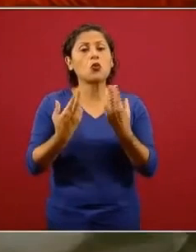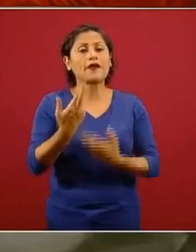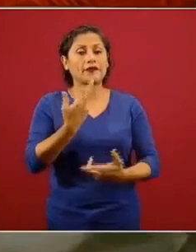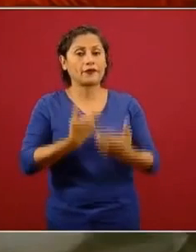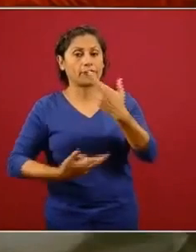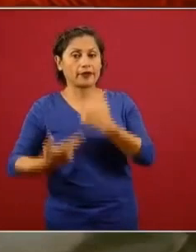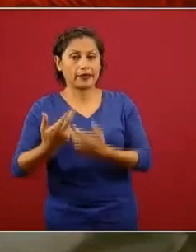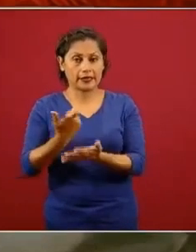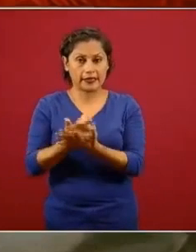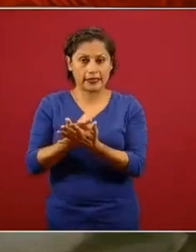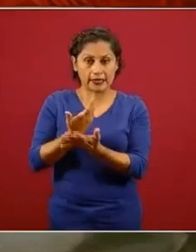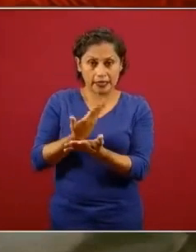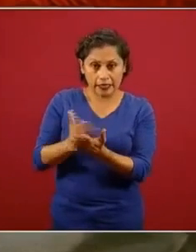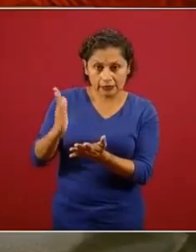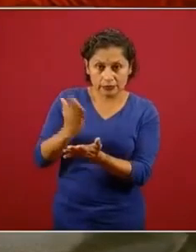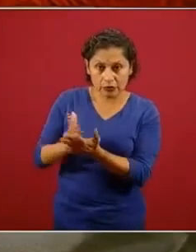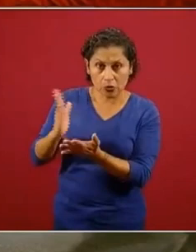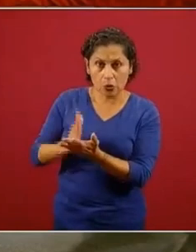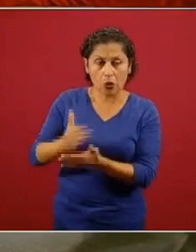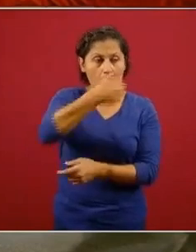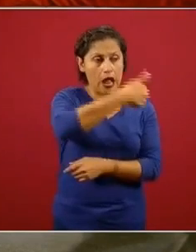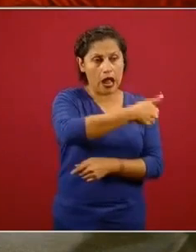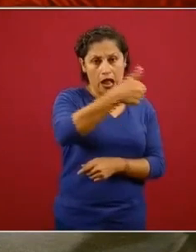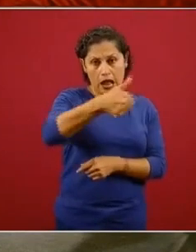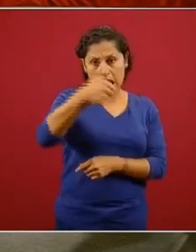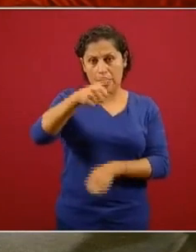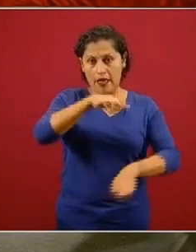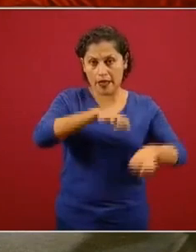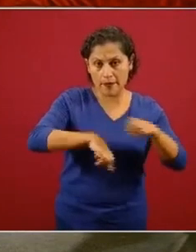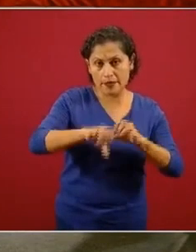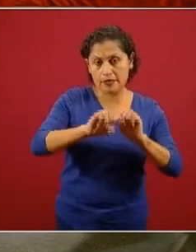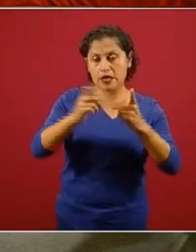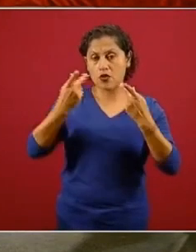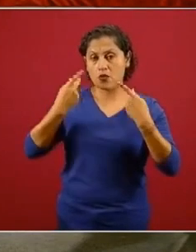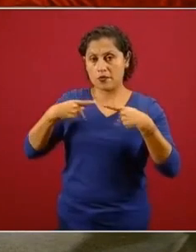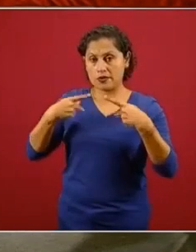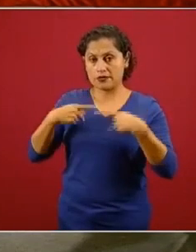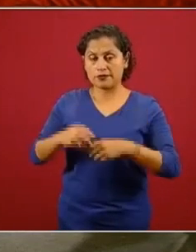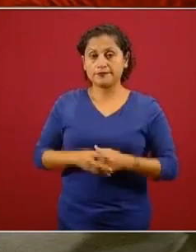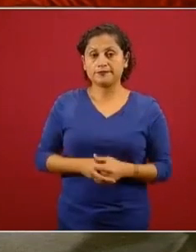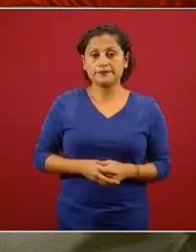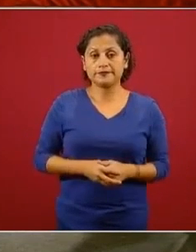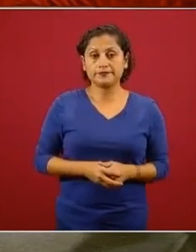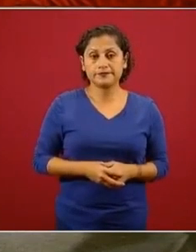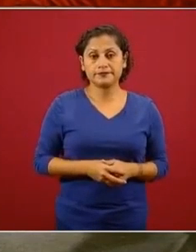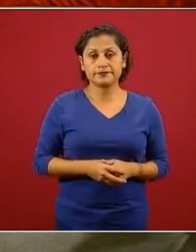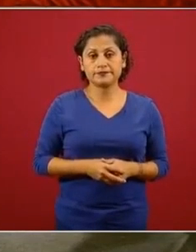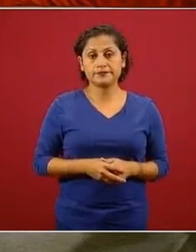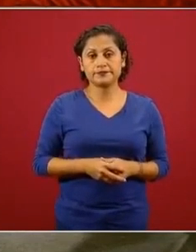ya cada persona beneficiaria ha estado efectuando. La siguiente, por favor.